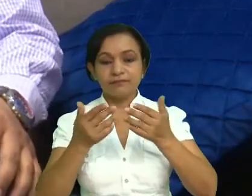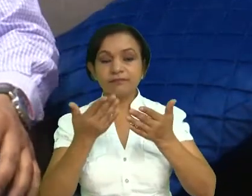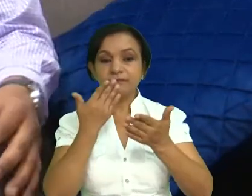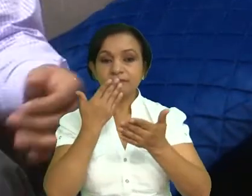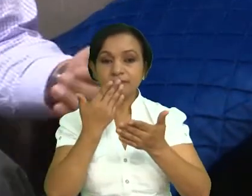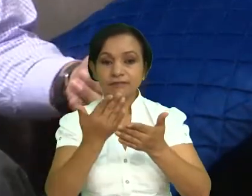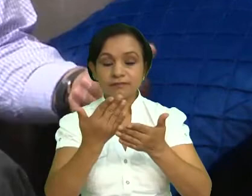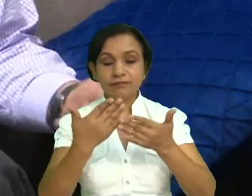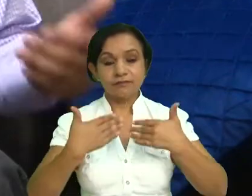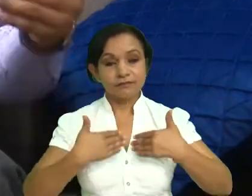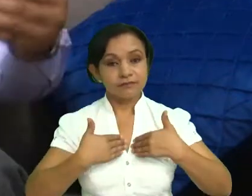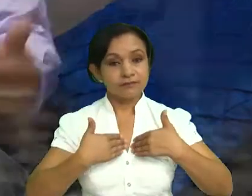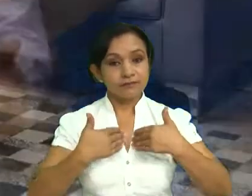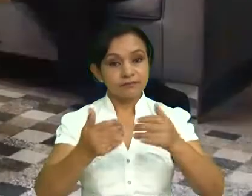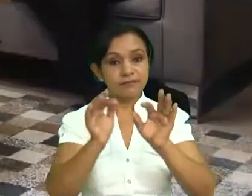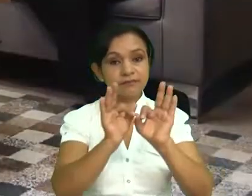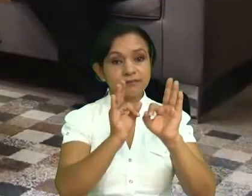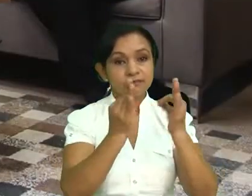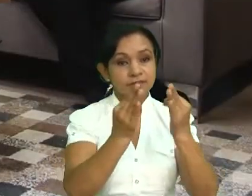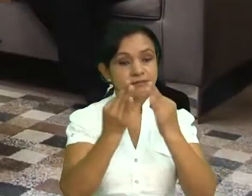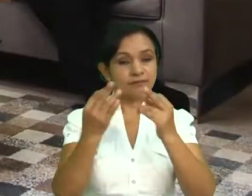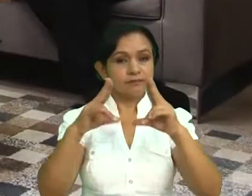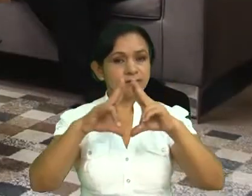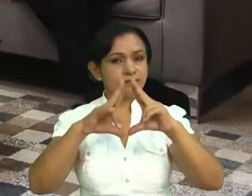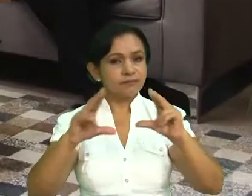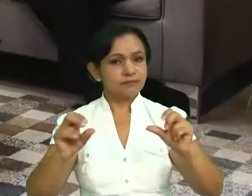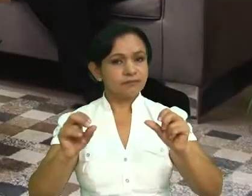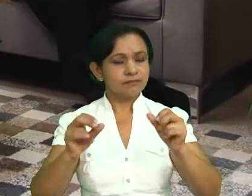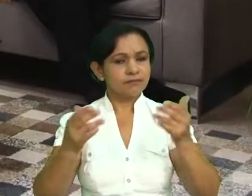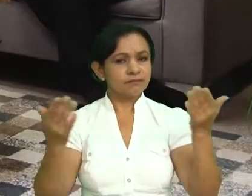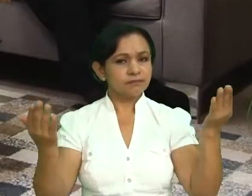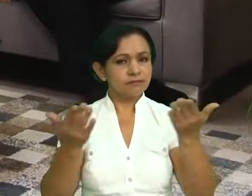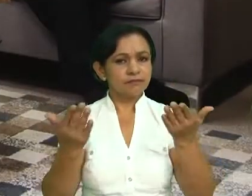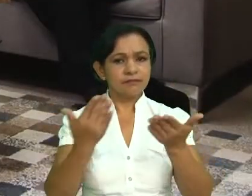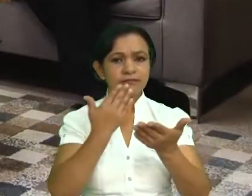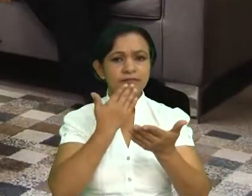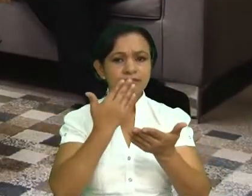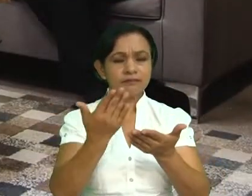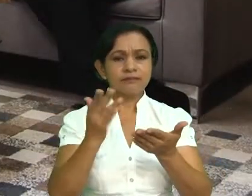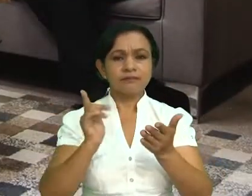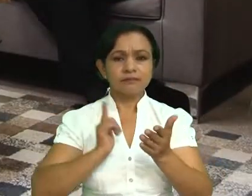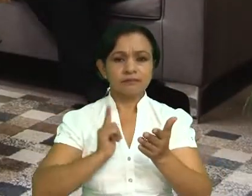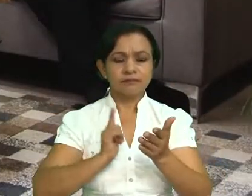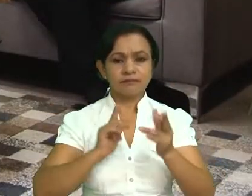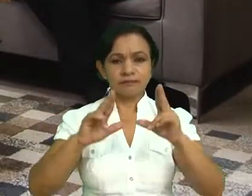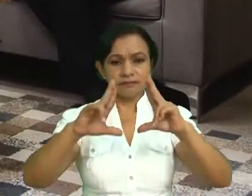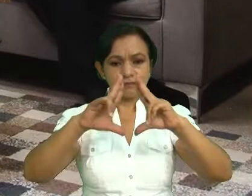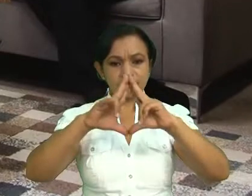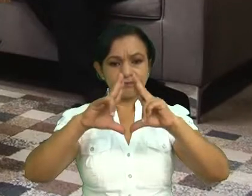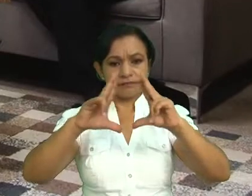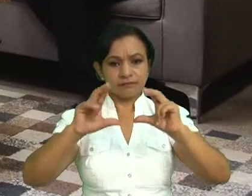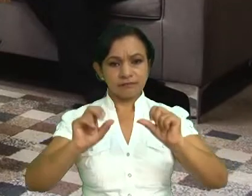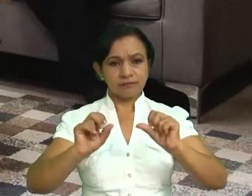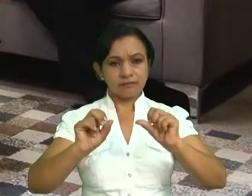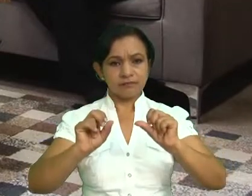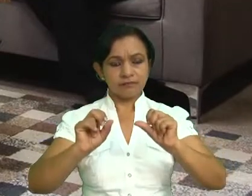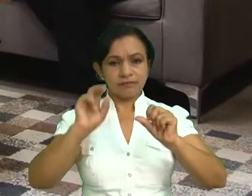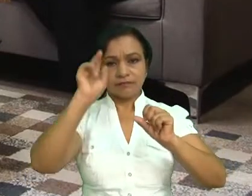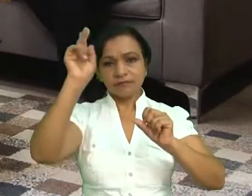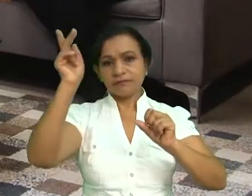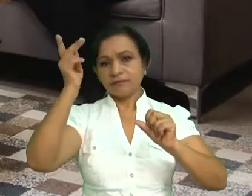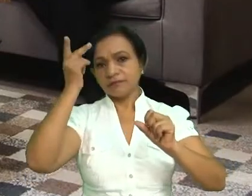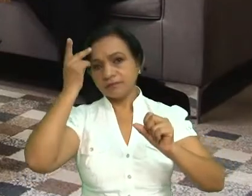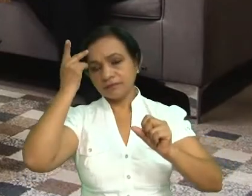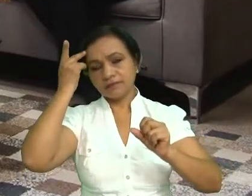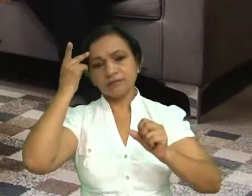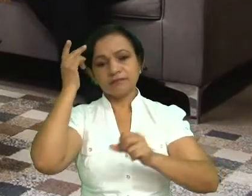familias nicaragüenses. Doctora, entender un poquito la ventaja que tiene precisamente Nicaragua con respecto a su política de